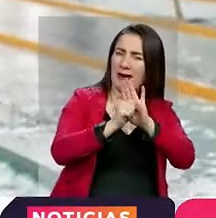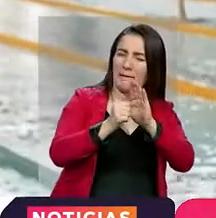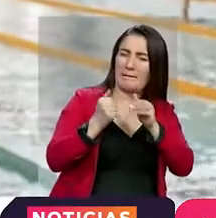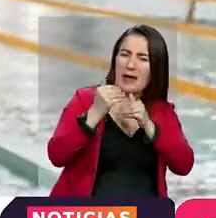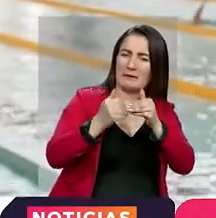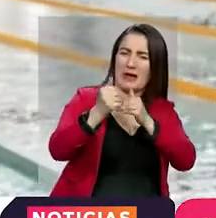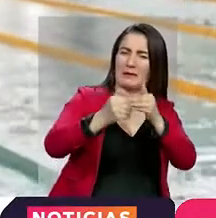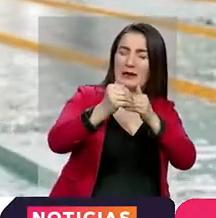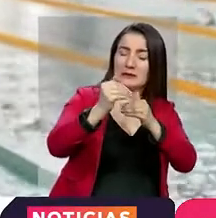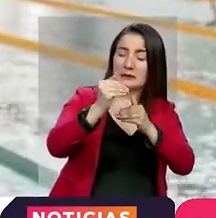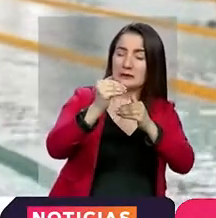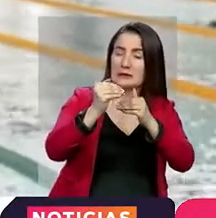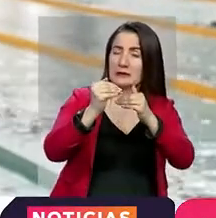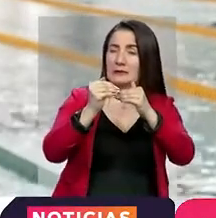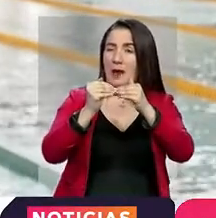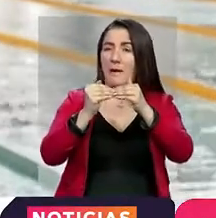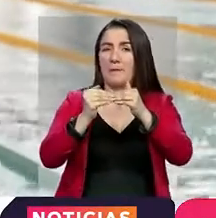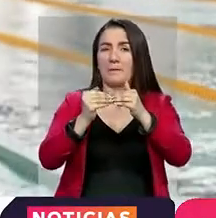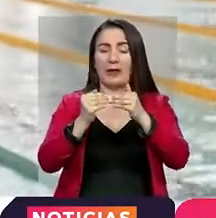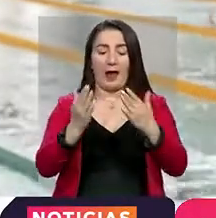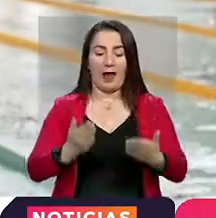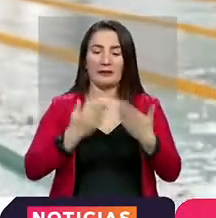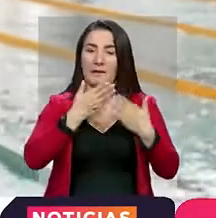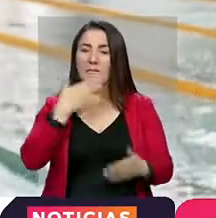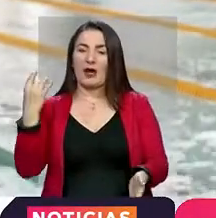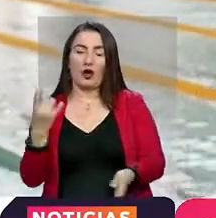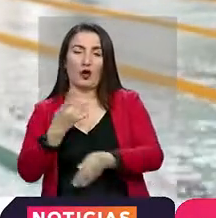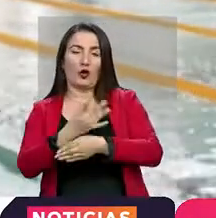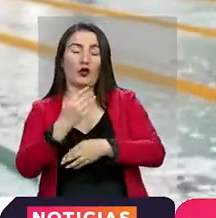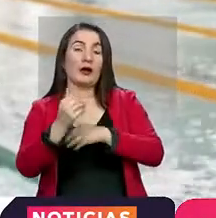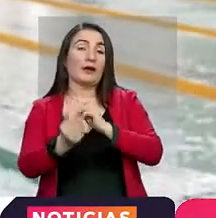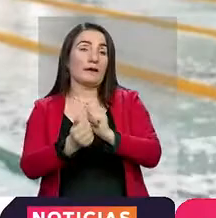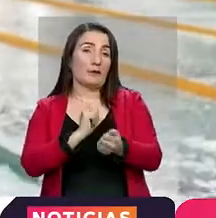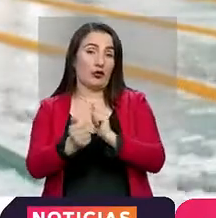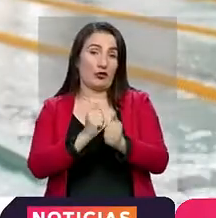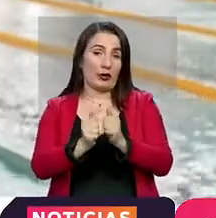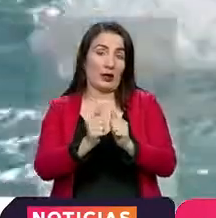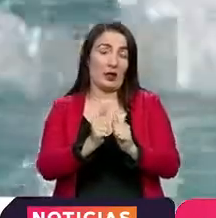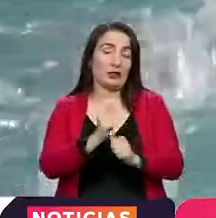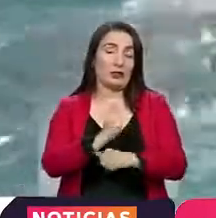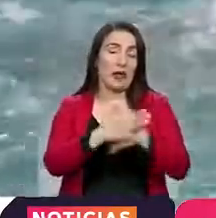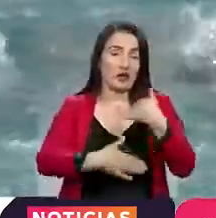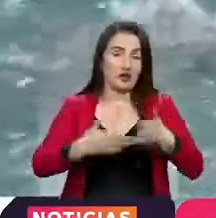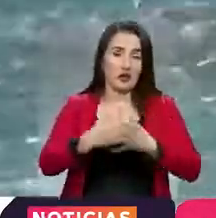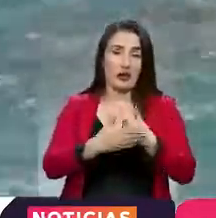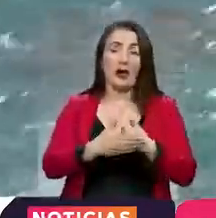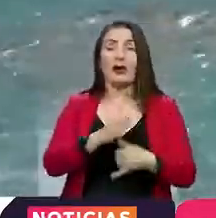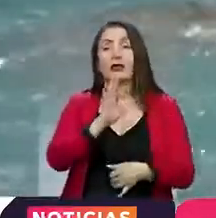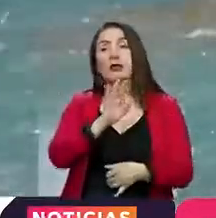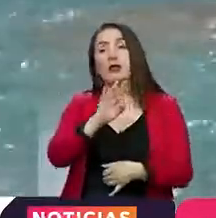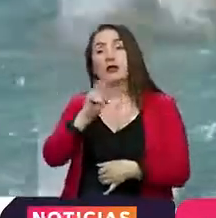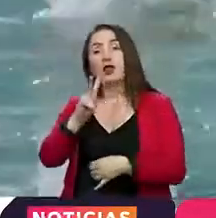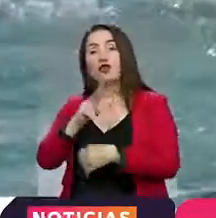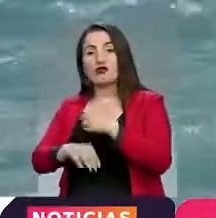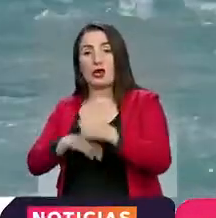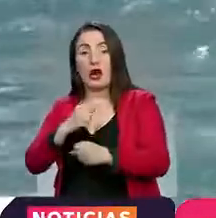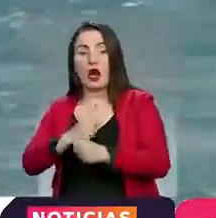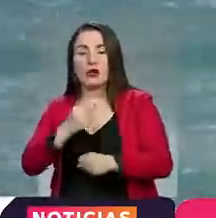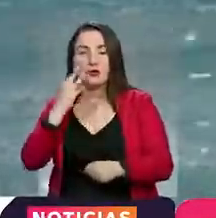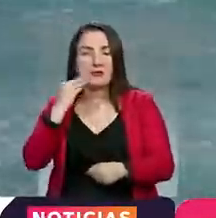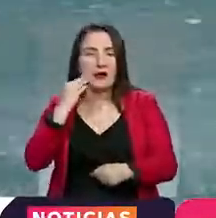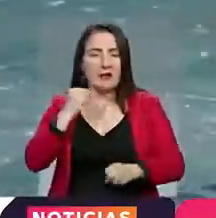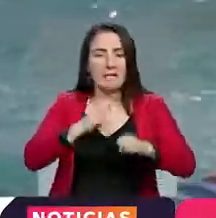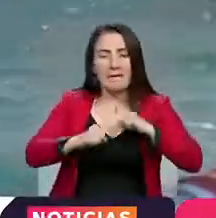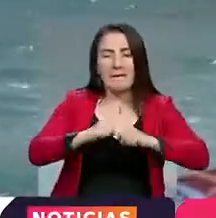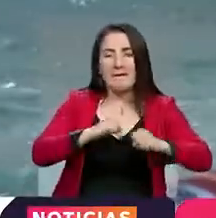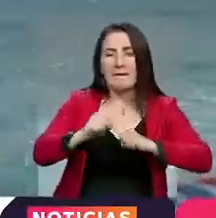más, perfilarnos como uno de los mejores deportistas a nivel nacional. Con 32 años pondrá toda su experiencia mundialista